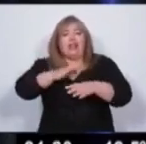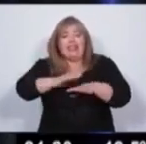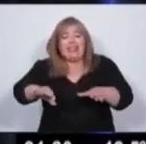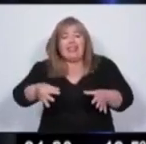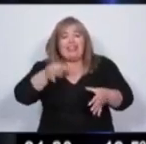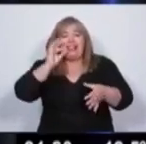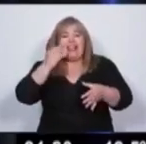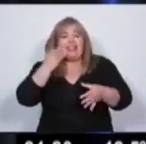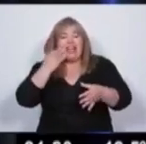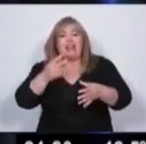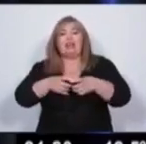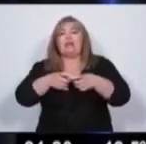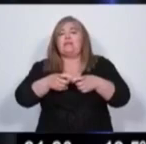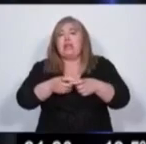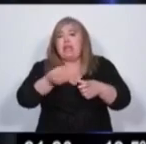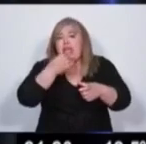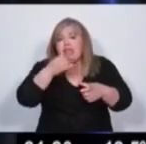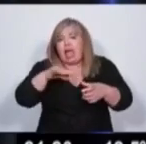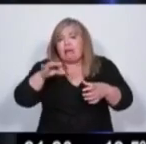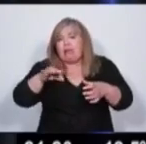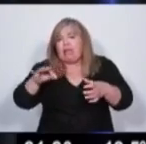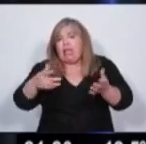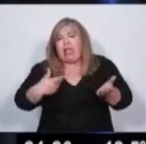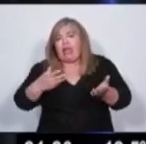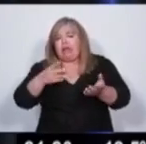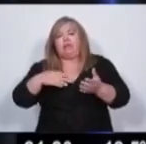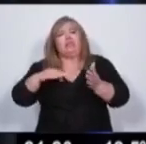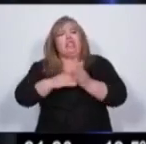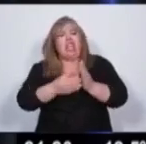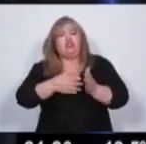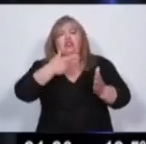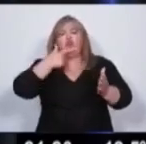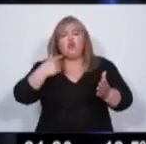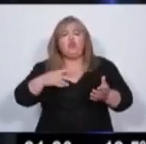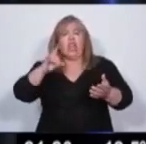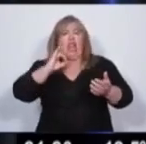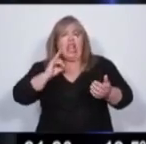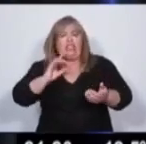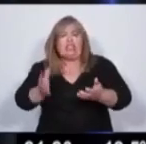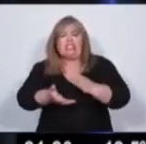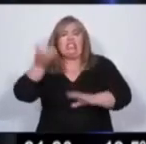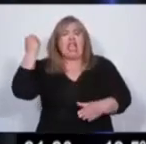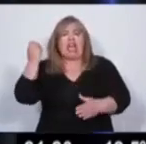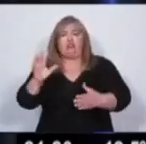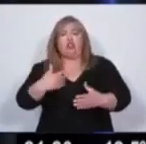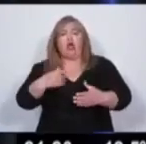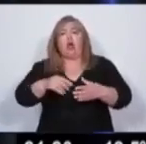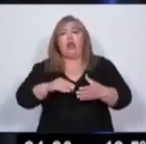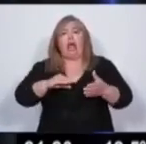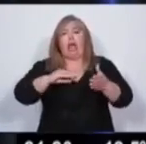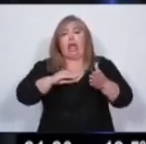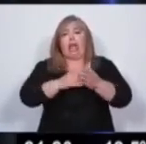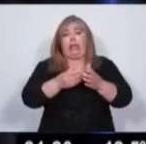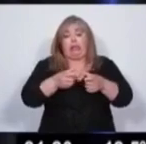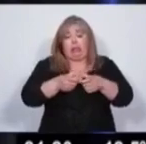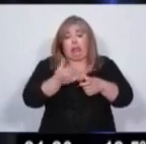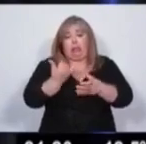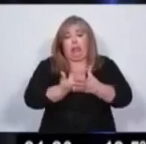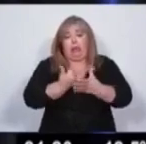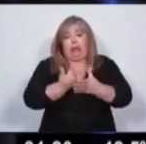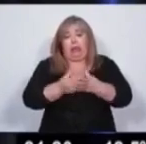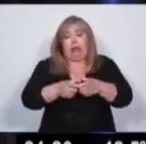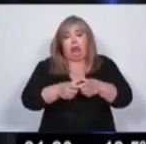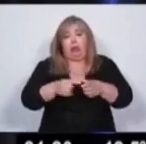todas las proteínas que eso leche yo no hay nada solamente un tecito con un vainillín estos señores que ahora